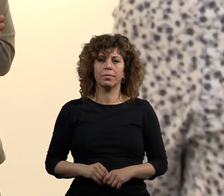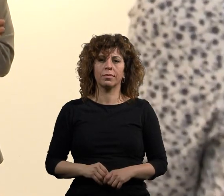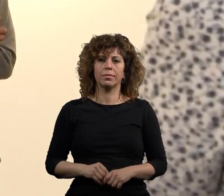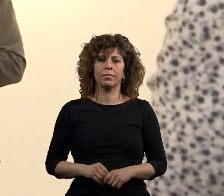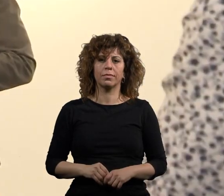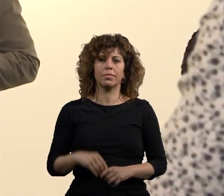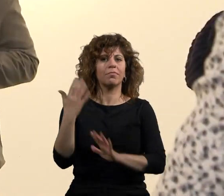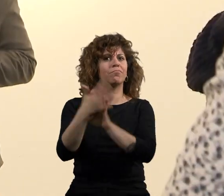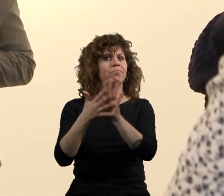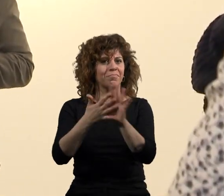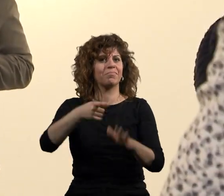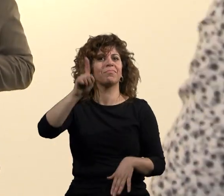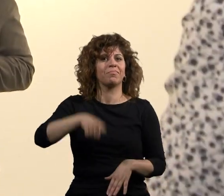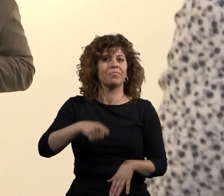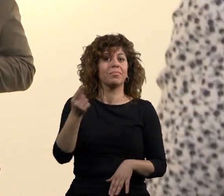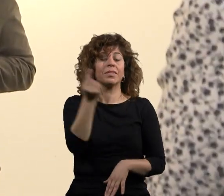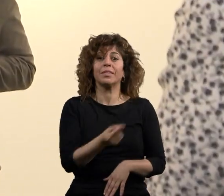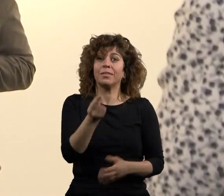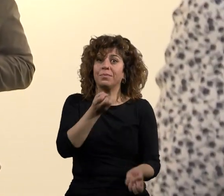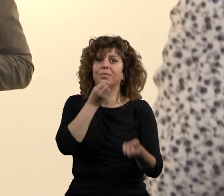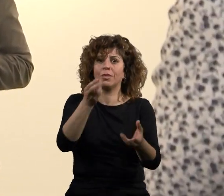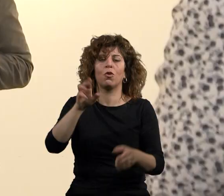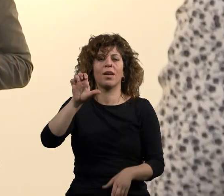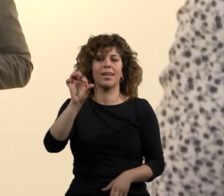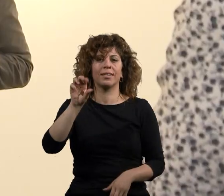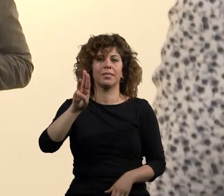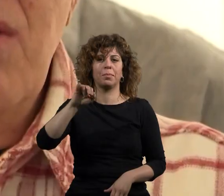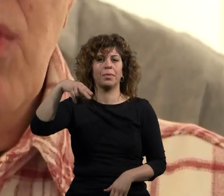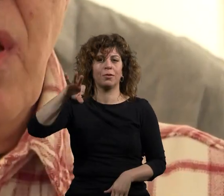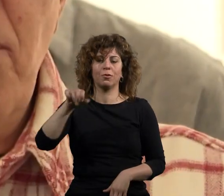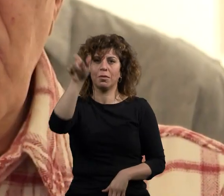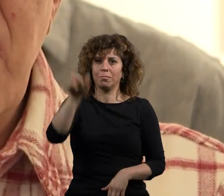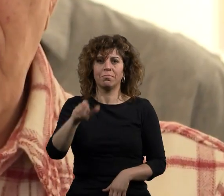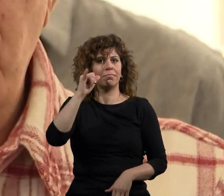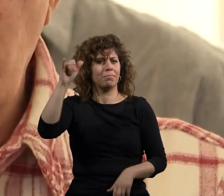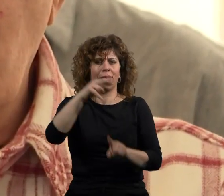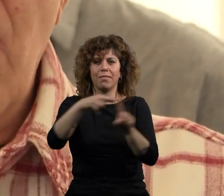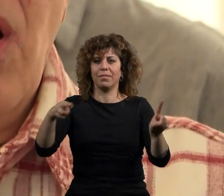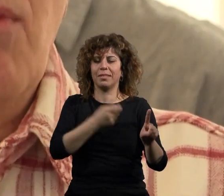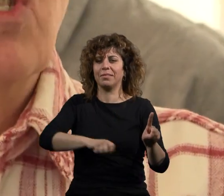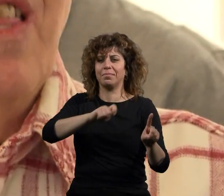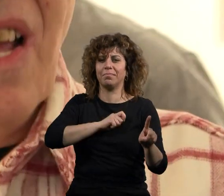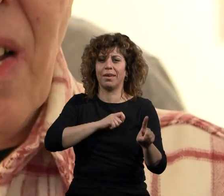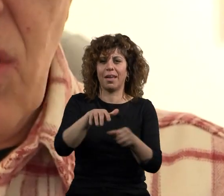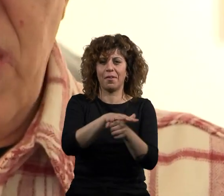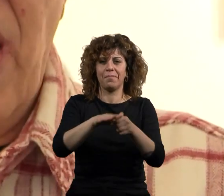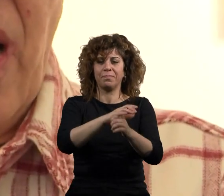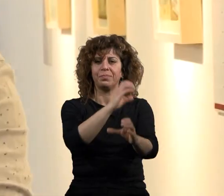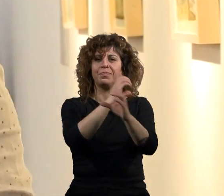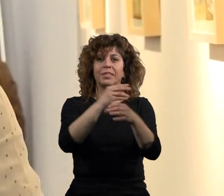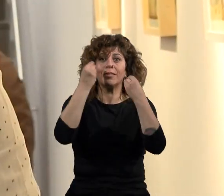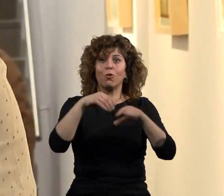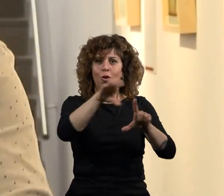También charlaremos con el ilustrador Pedro Espinosa, un riojano referente en España en el mundo del cómic, la historieta y